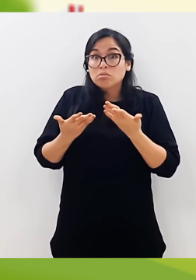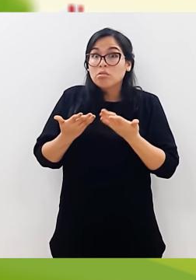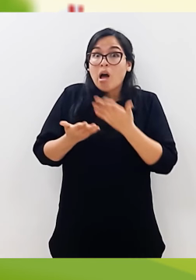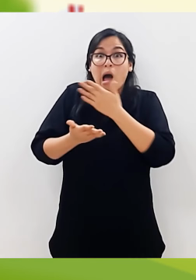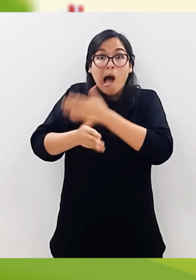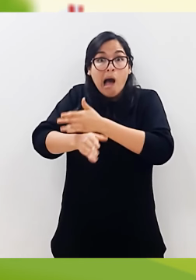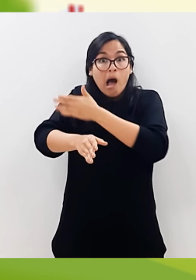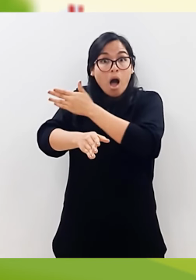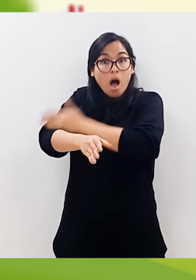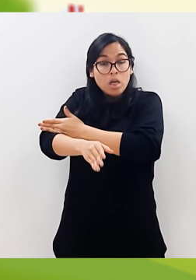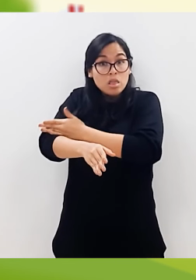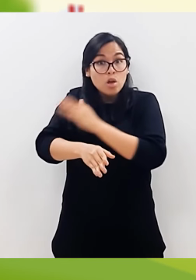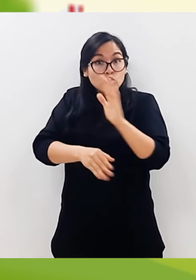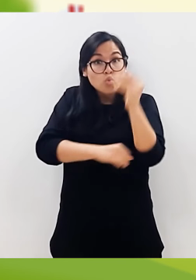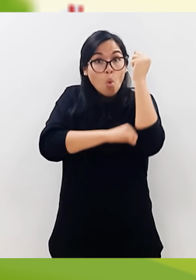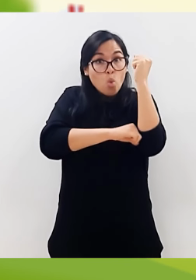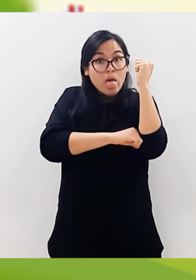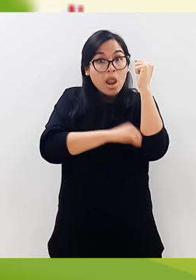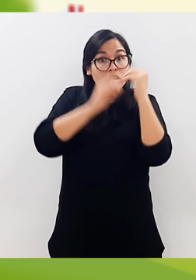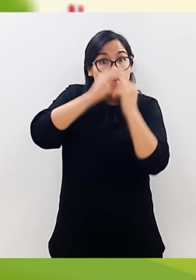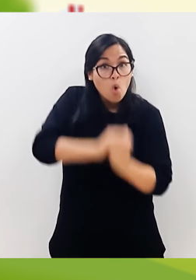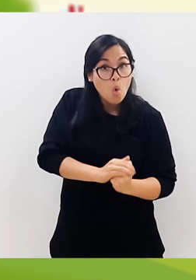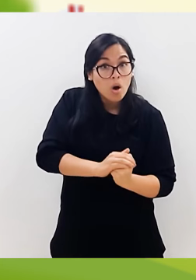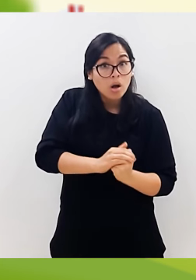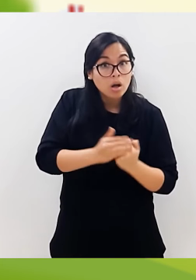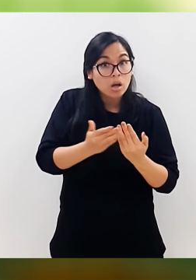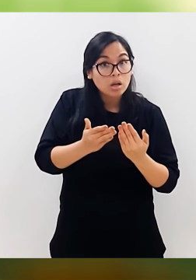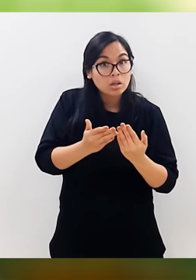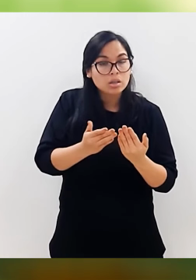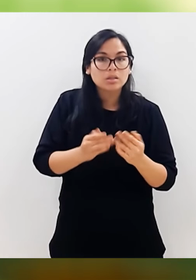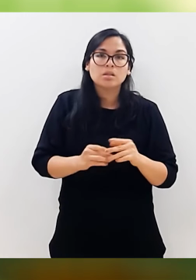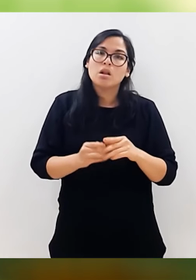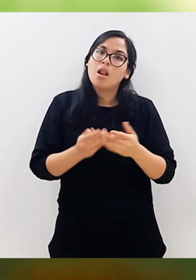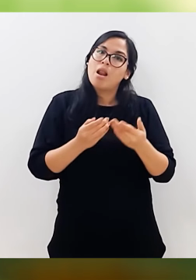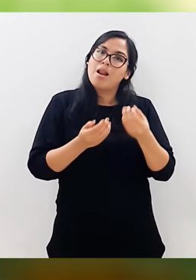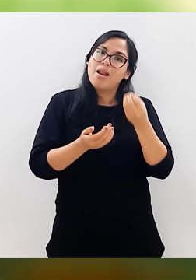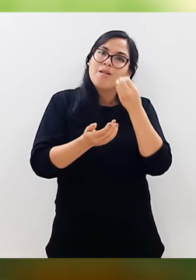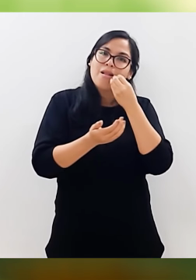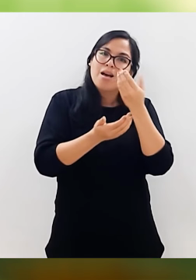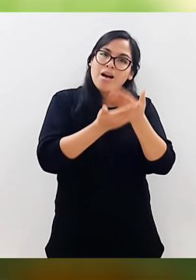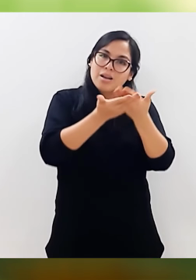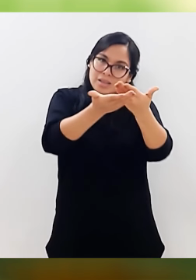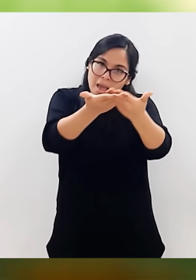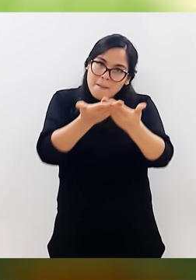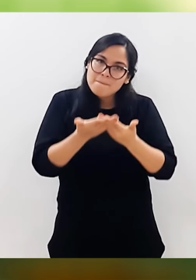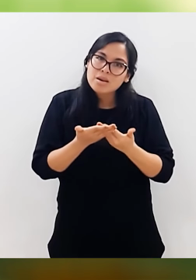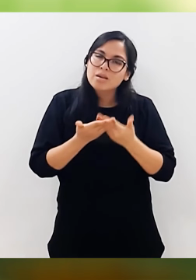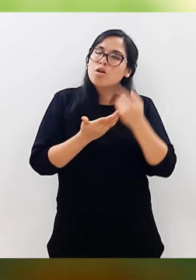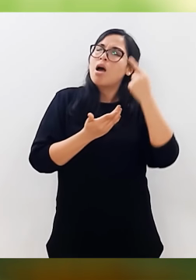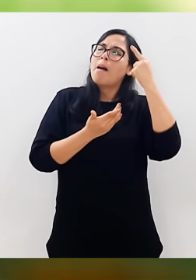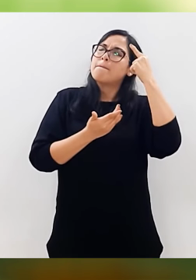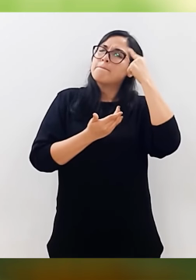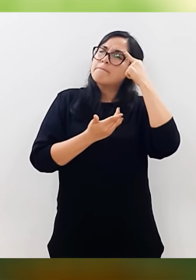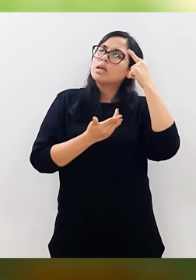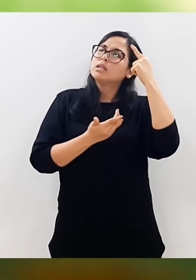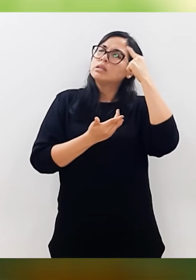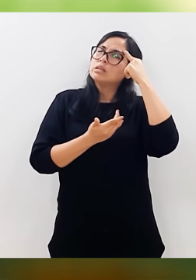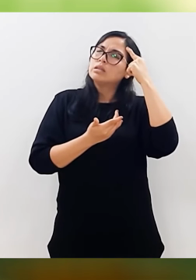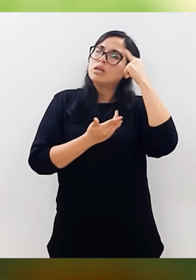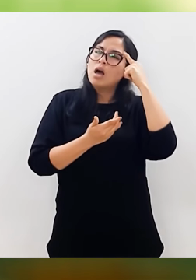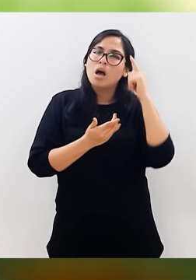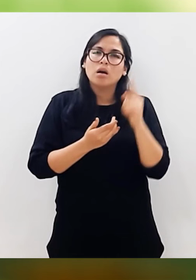vez sus derechos fueron vulnerados? Los y las invito a reflexionar